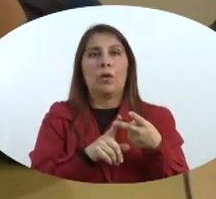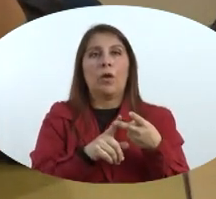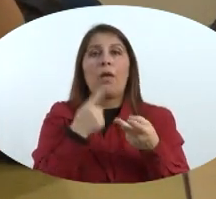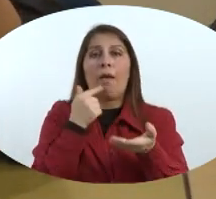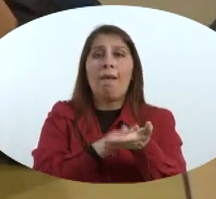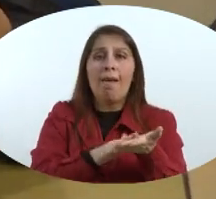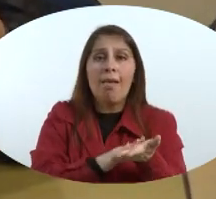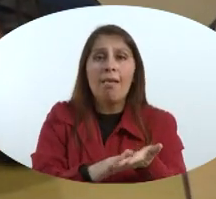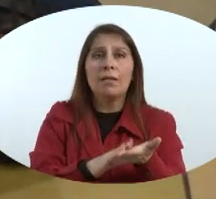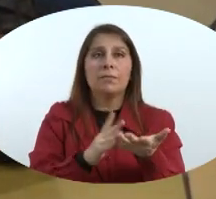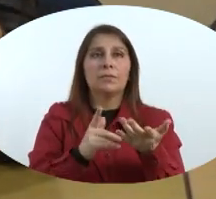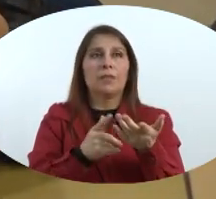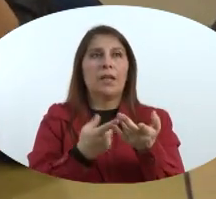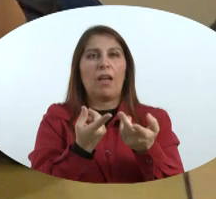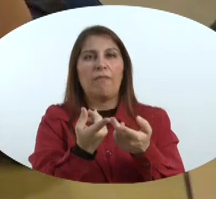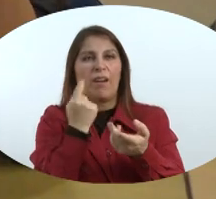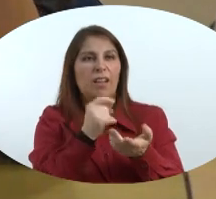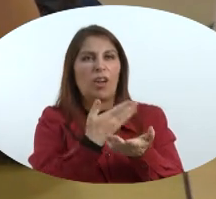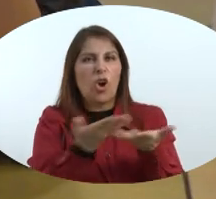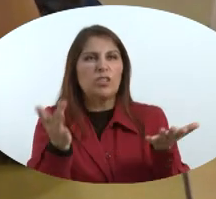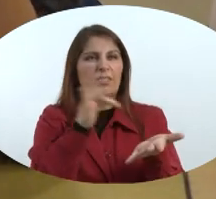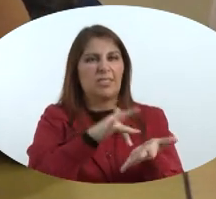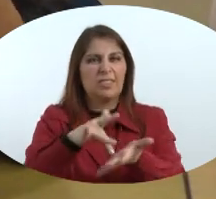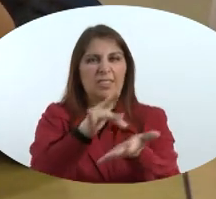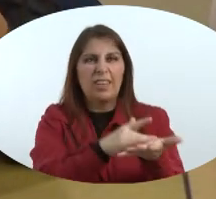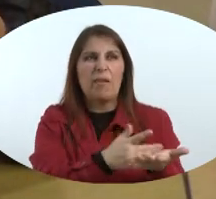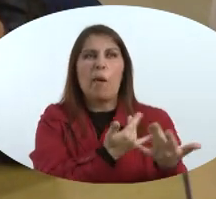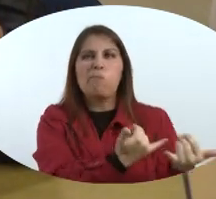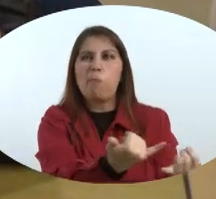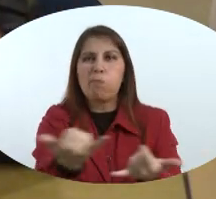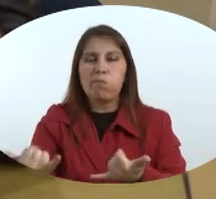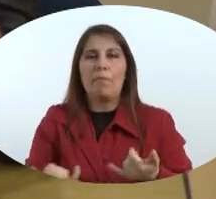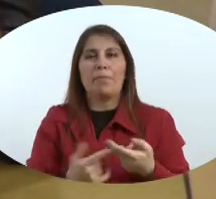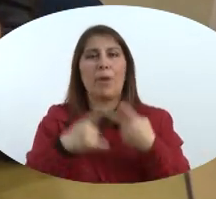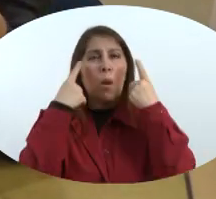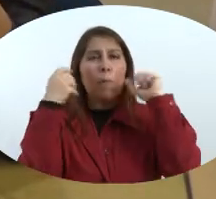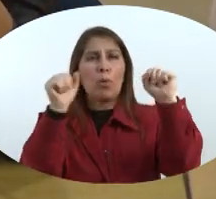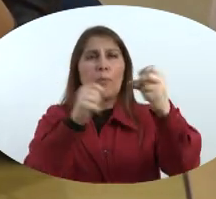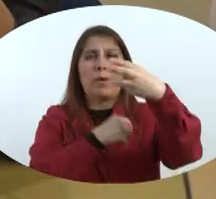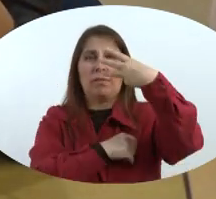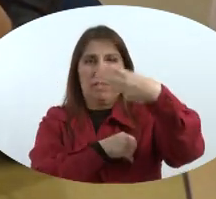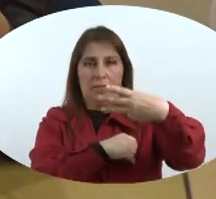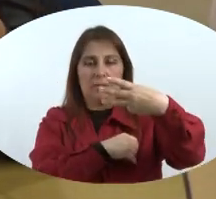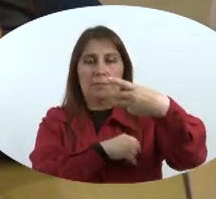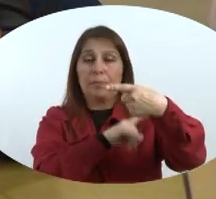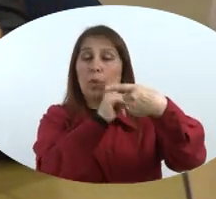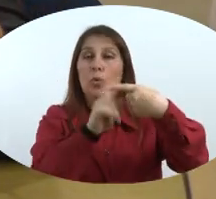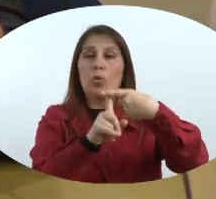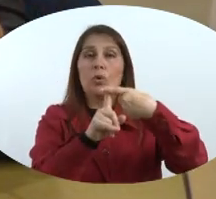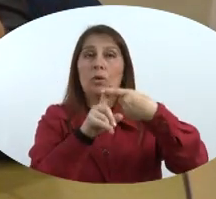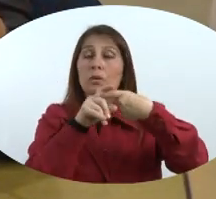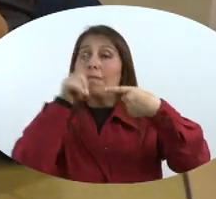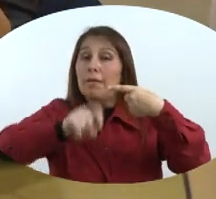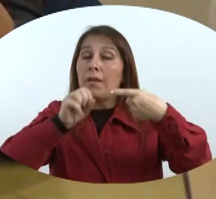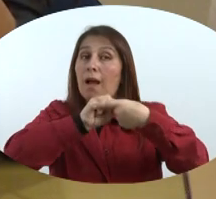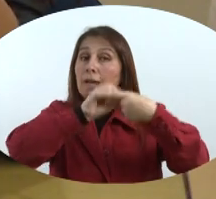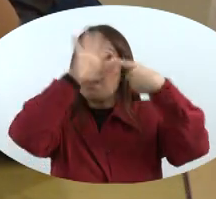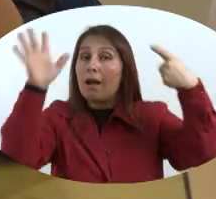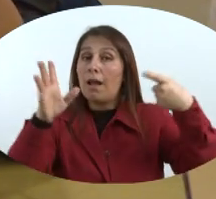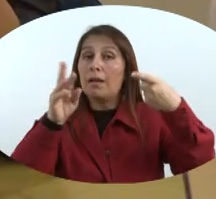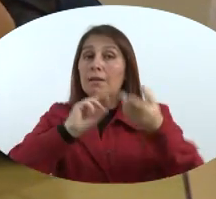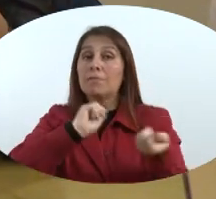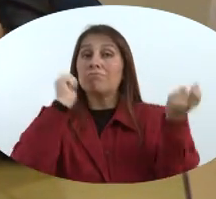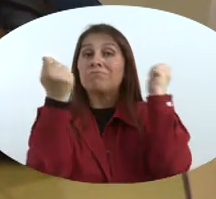lo de saneamiento de pasivos hay algunas tareas que hacer frente al respecto pero bueno cuáles son los que más preocupan son tres primero que se aclare